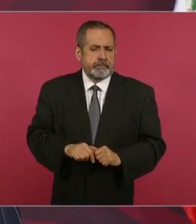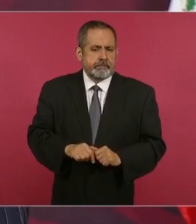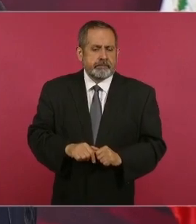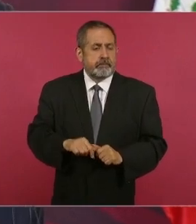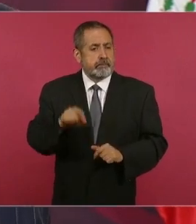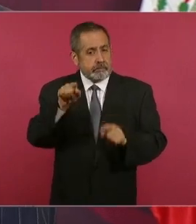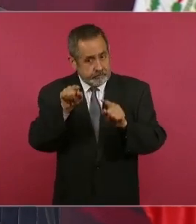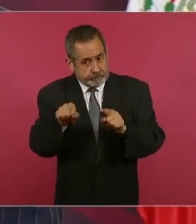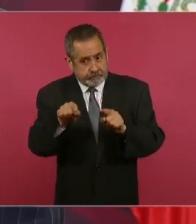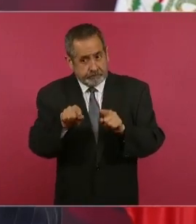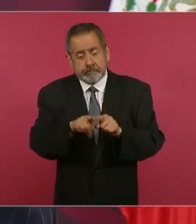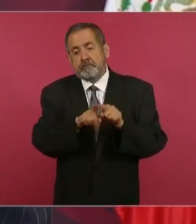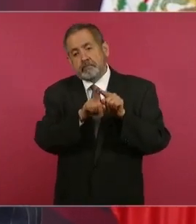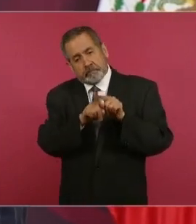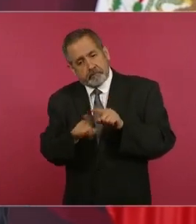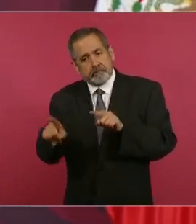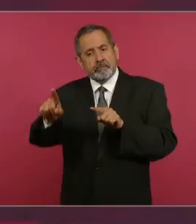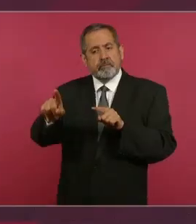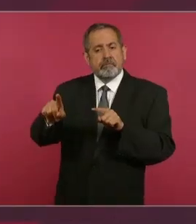Y de Mulegé,